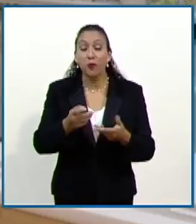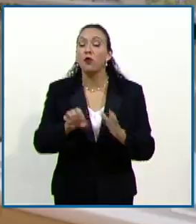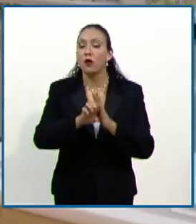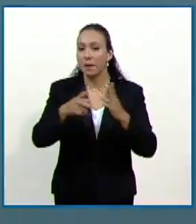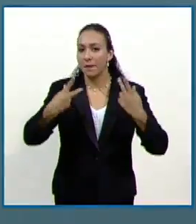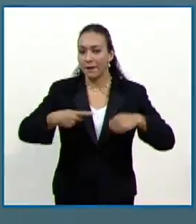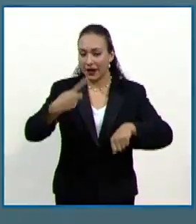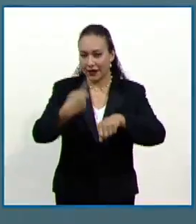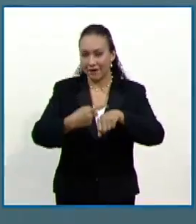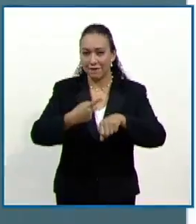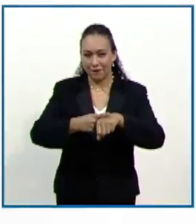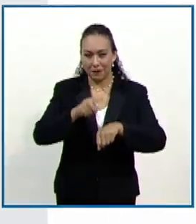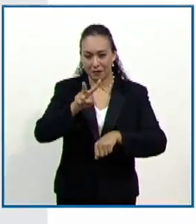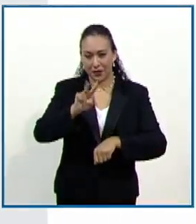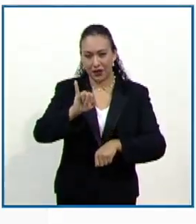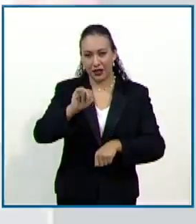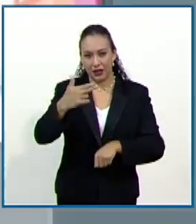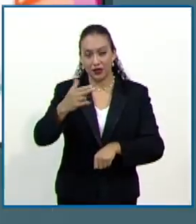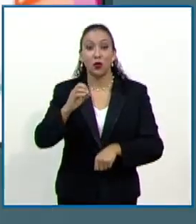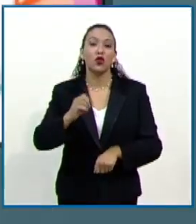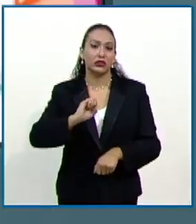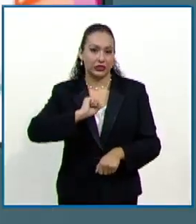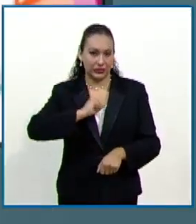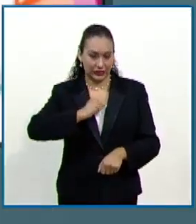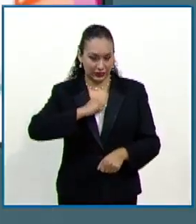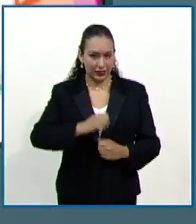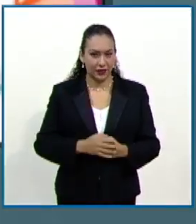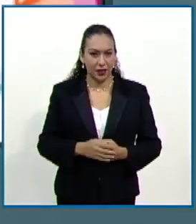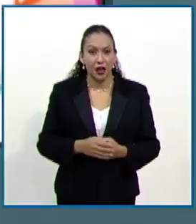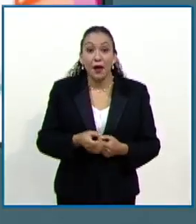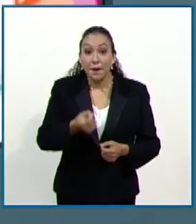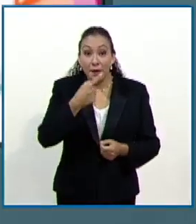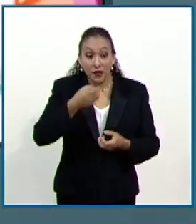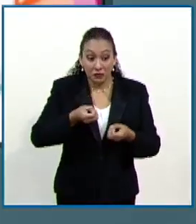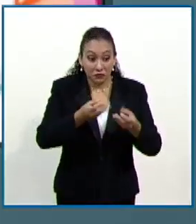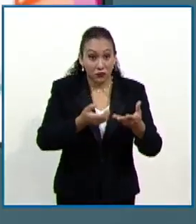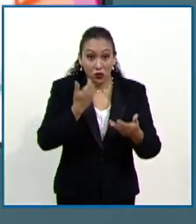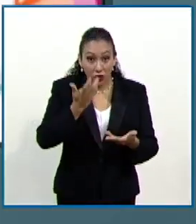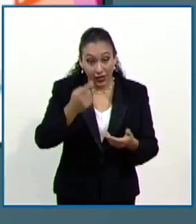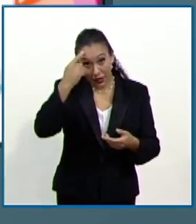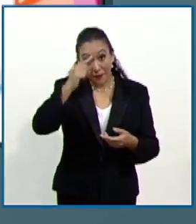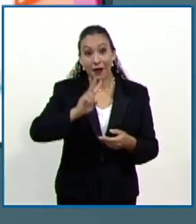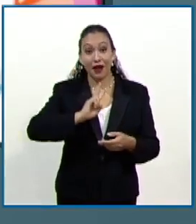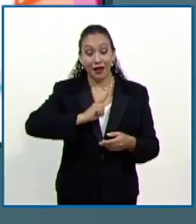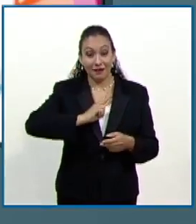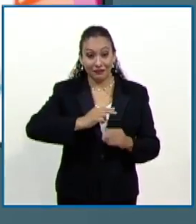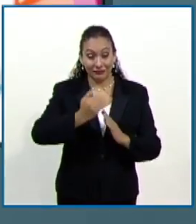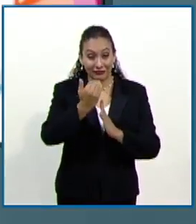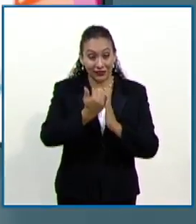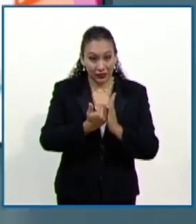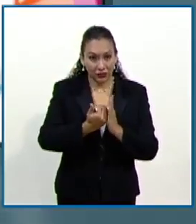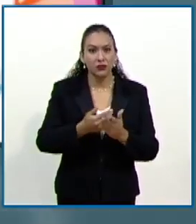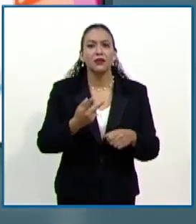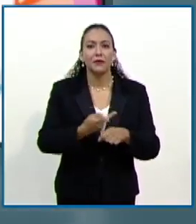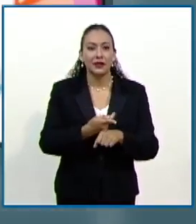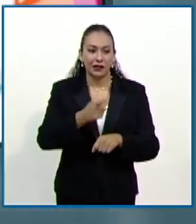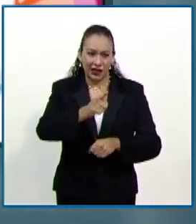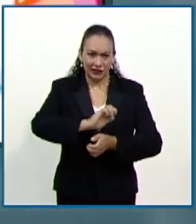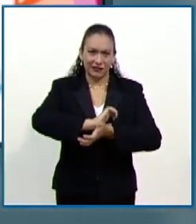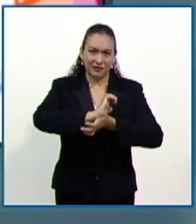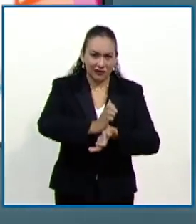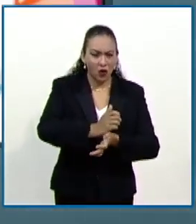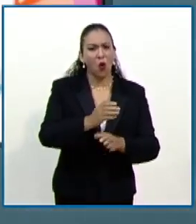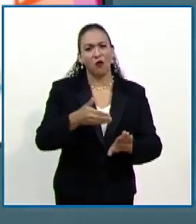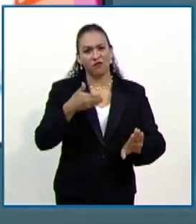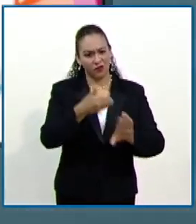con VIH-Sida, viola su derecho humano a la salud en relación con la vida e integridad personal. En el marco de la campaña